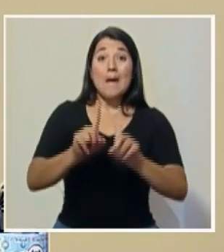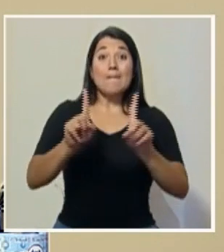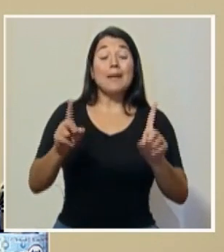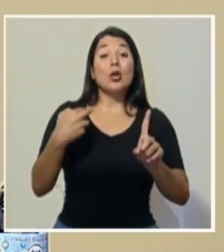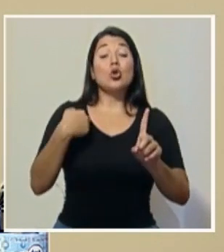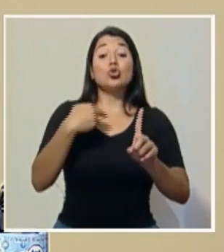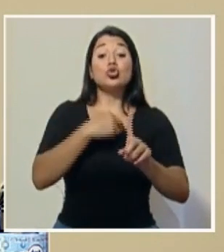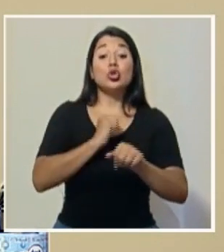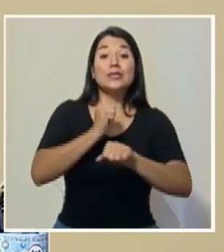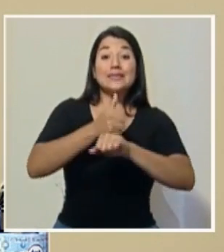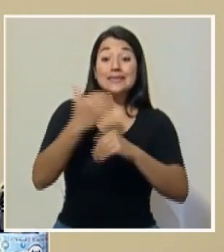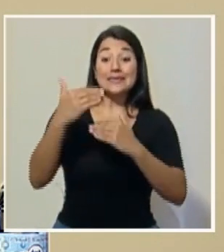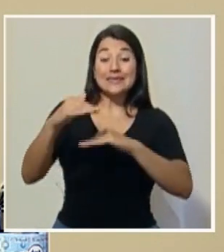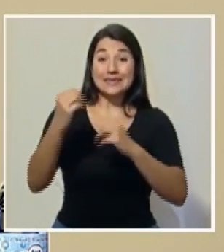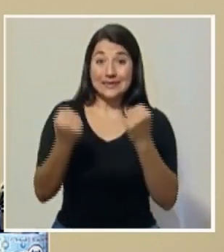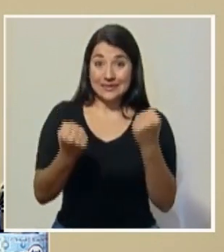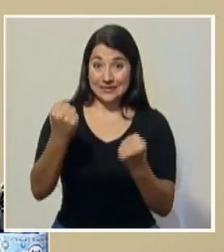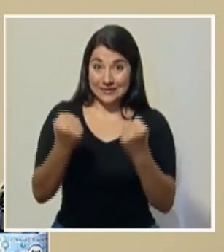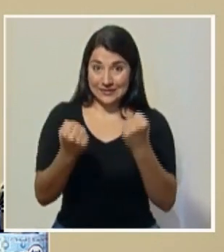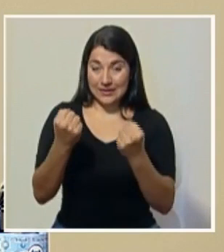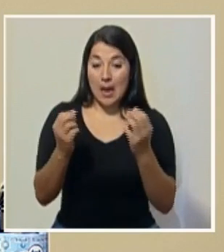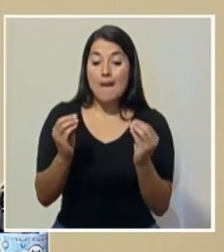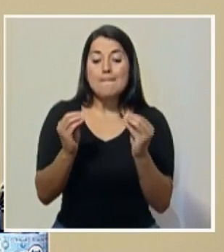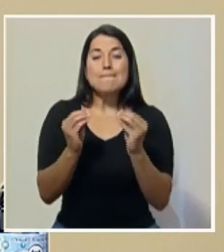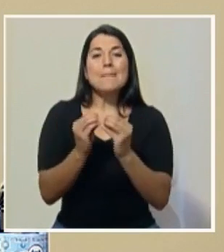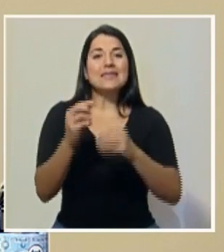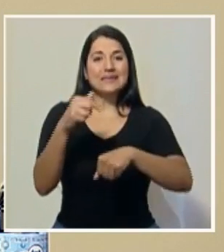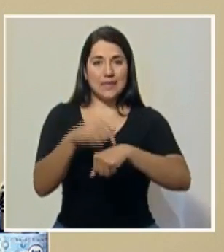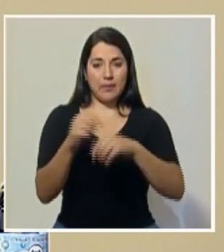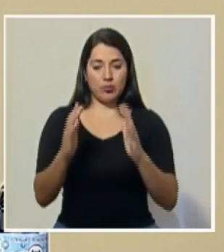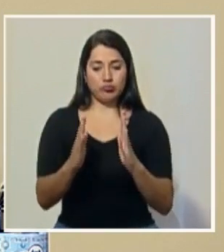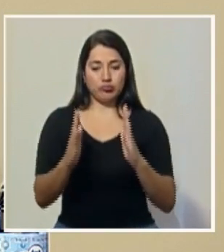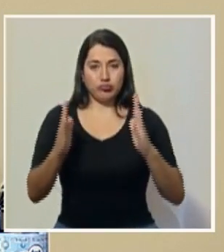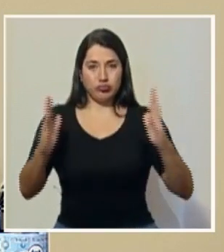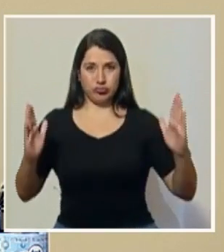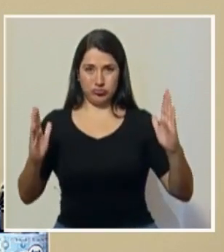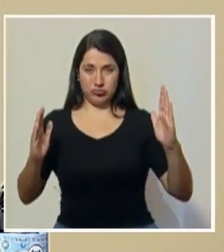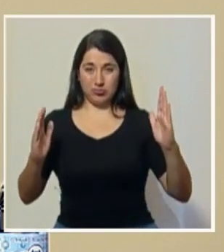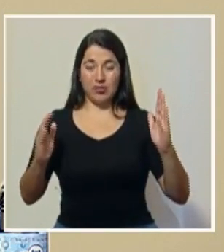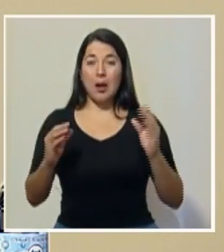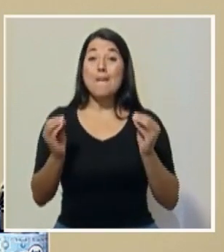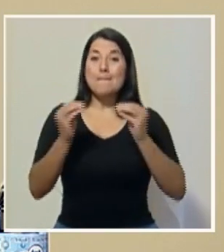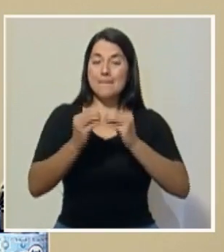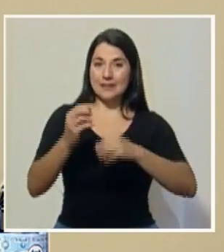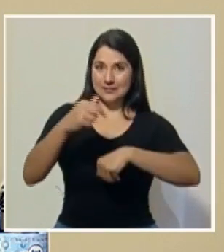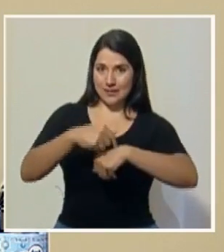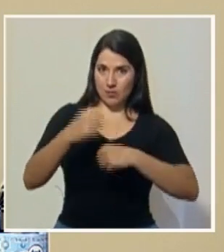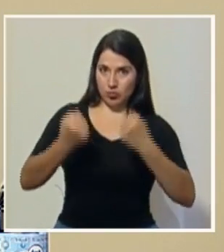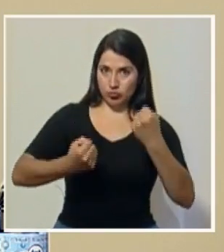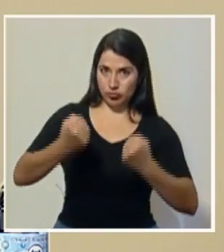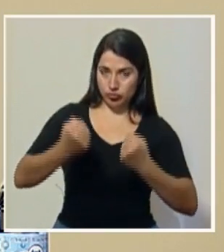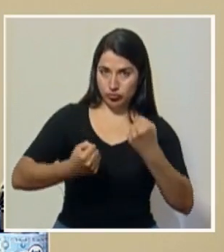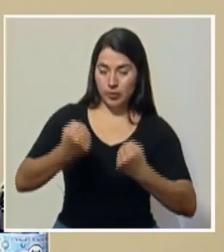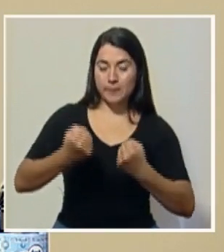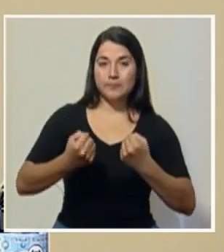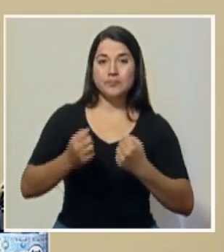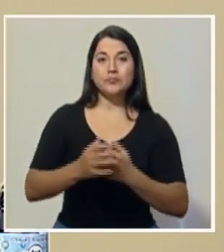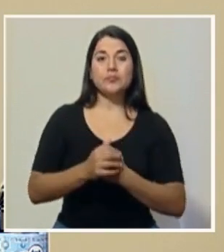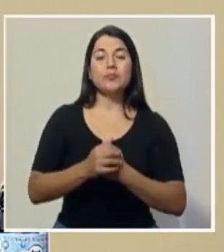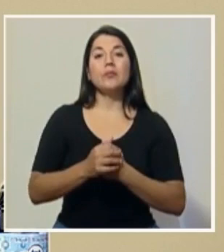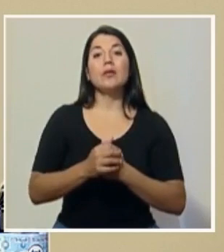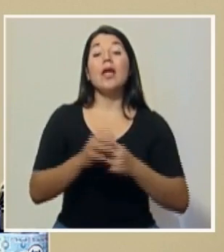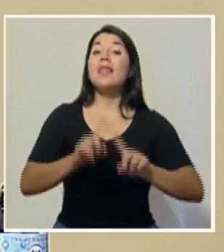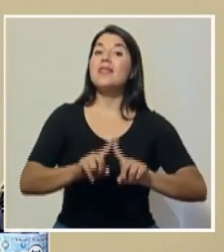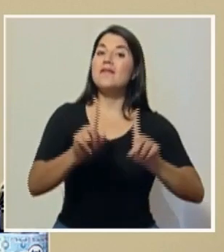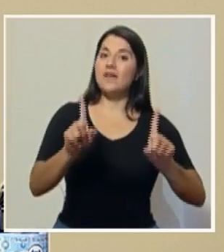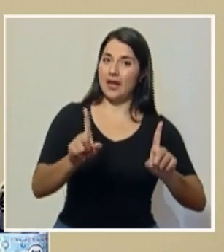restricción vehicular con un horario mayor, o sea que va a permitir un poco más de restricción vehicular, diferenciado